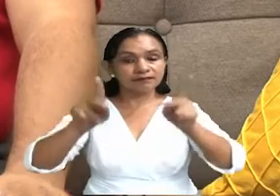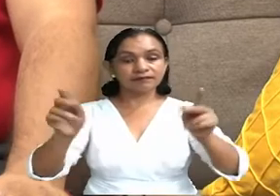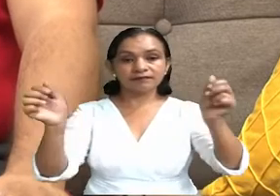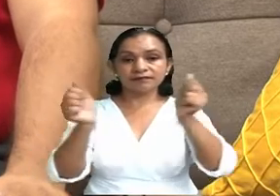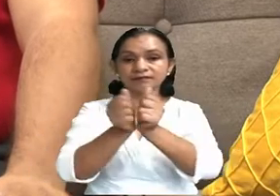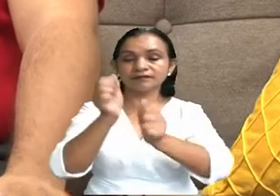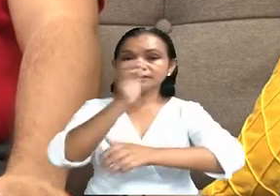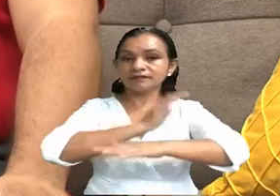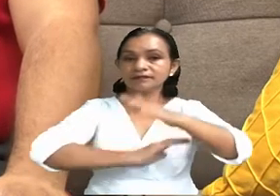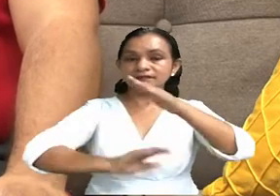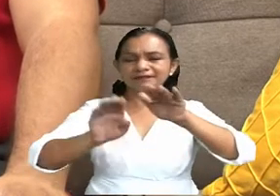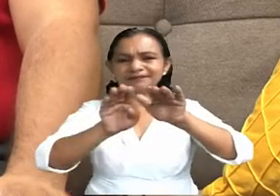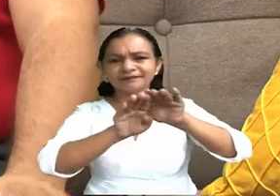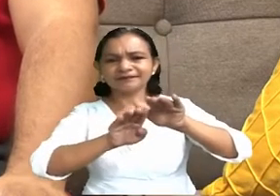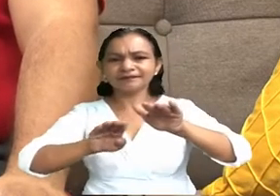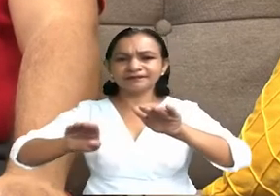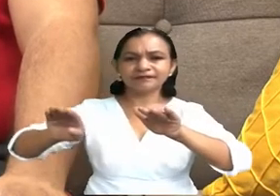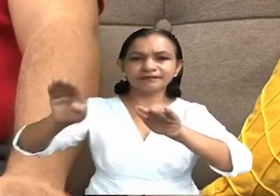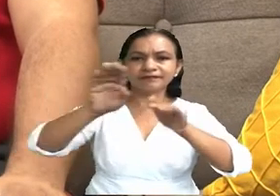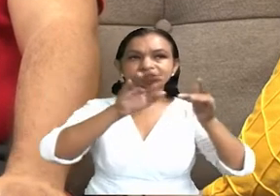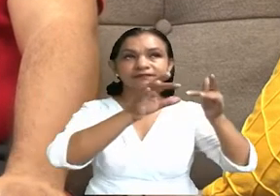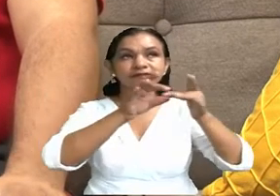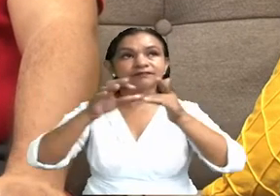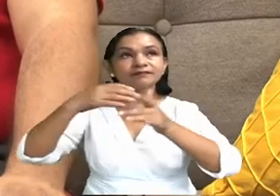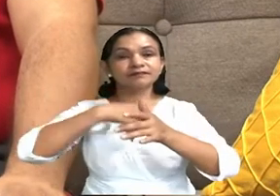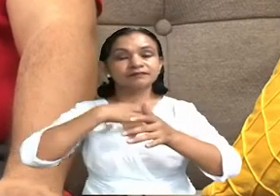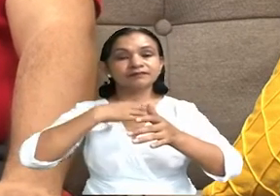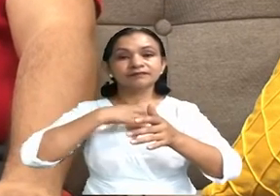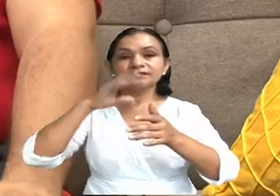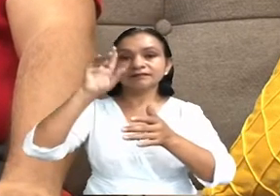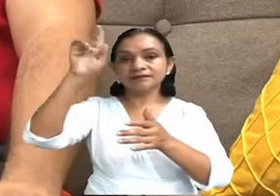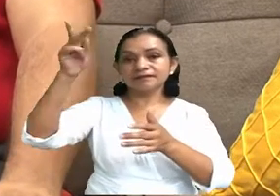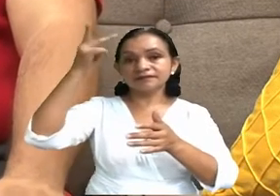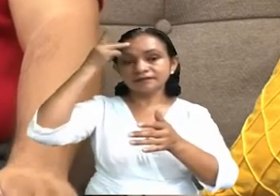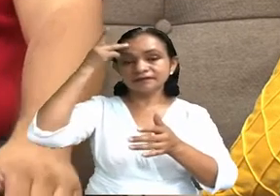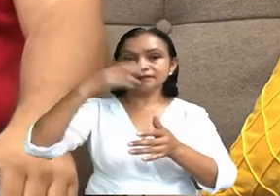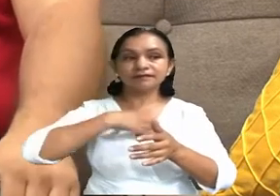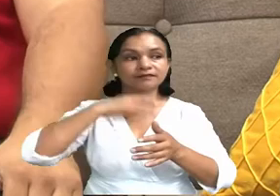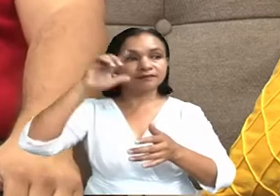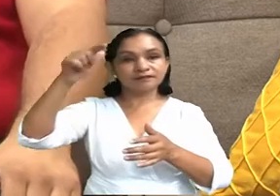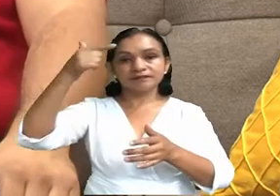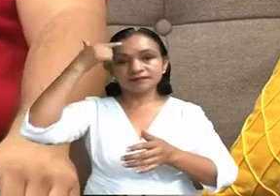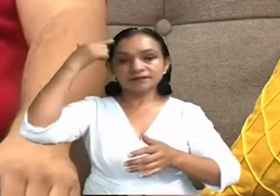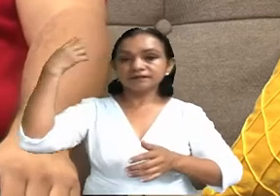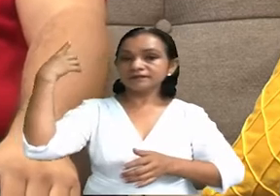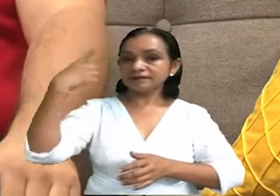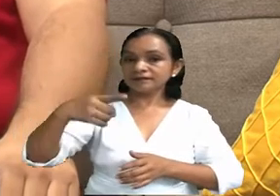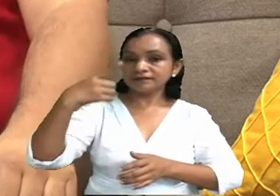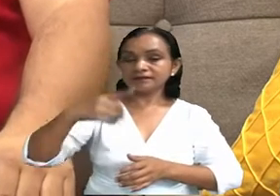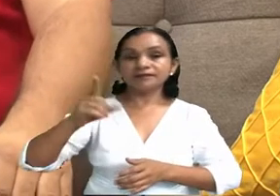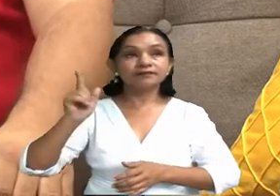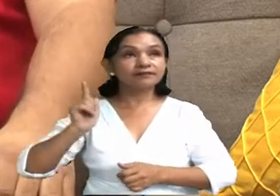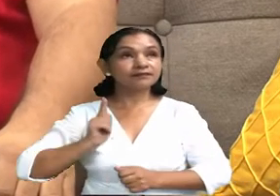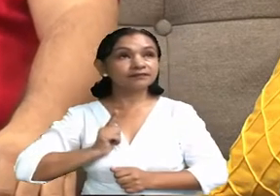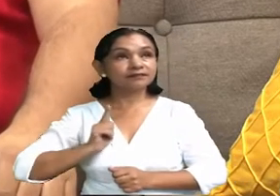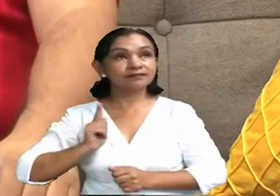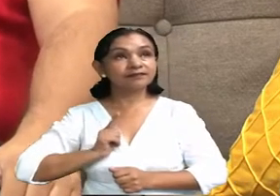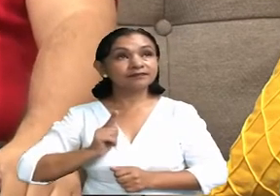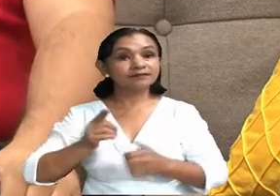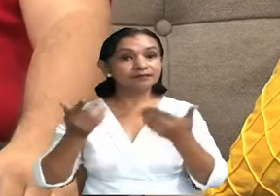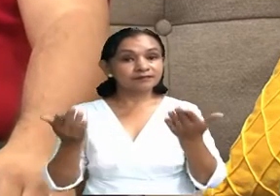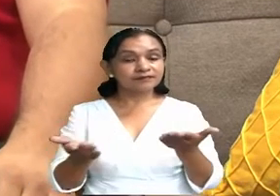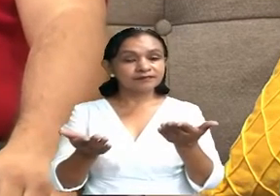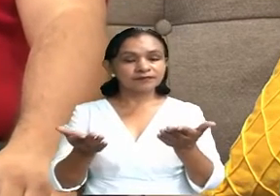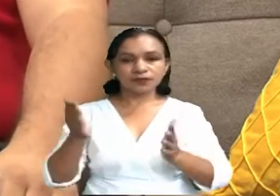es la máxima expresión de la voluntad política de nuestro gobierno en la restitución de derechos, en tanto que, pues,